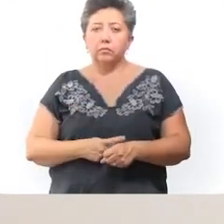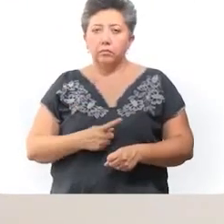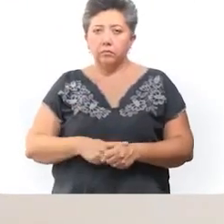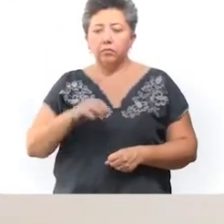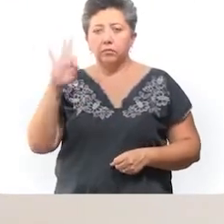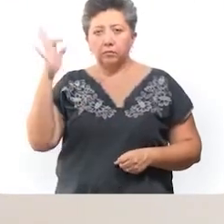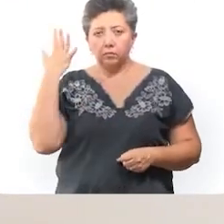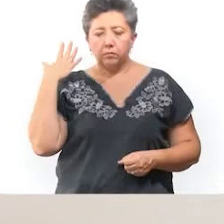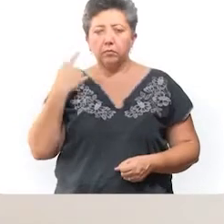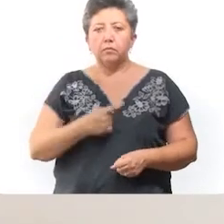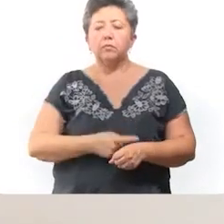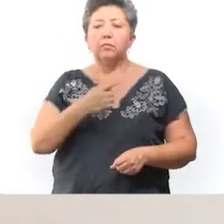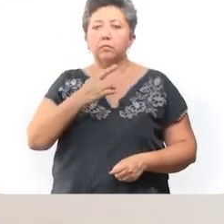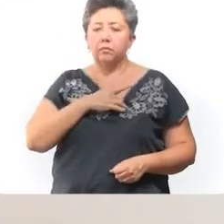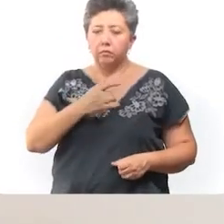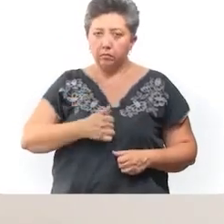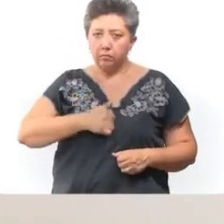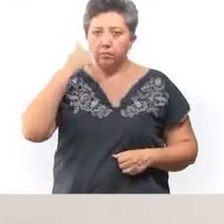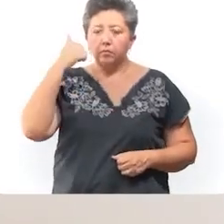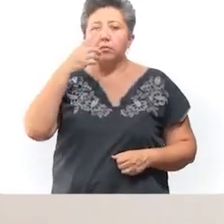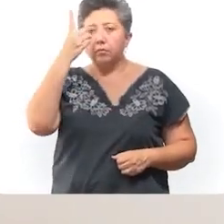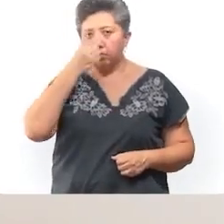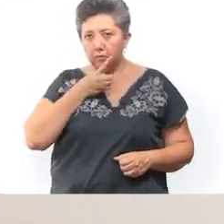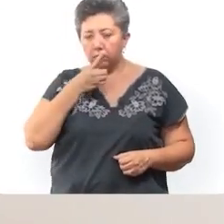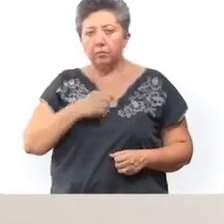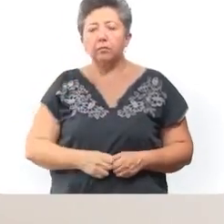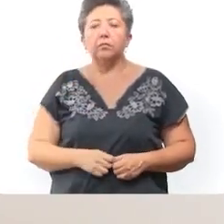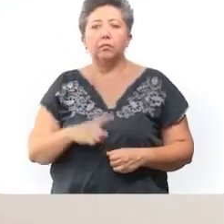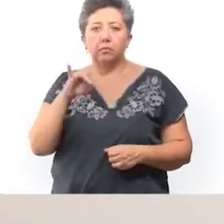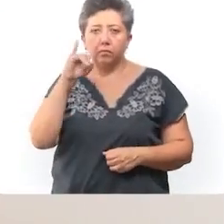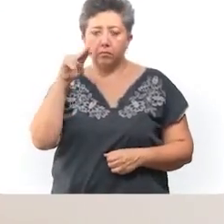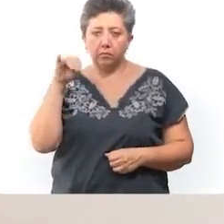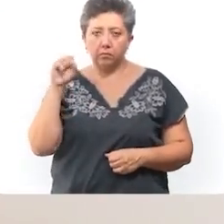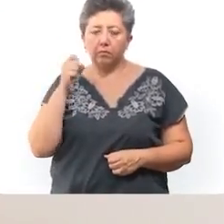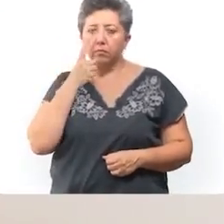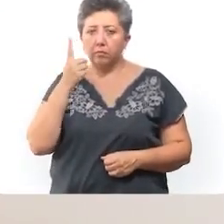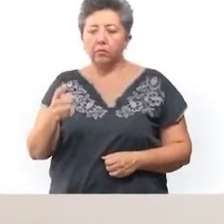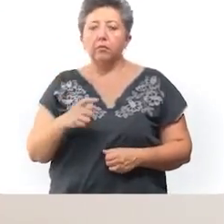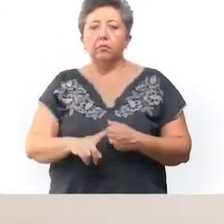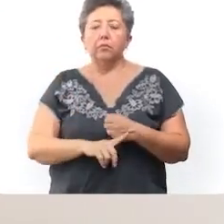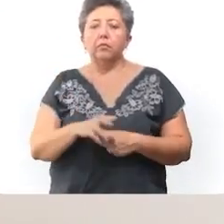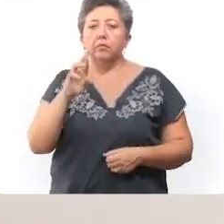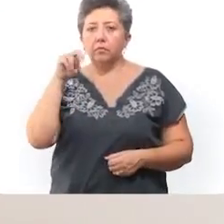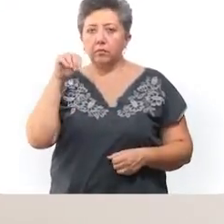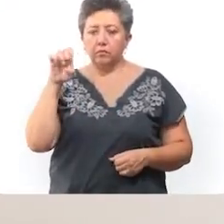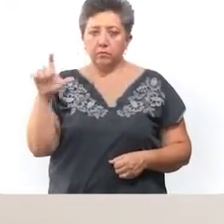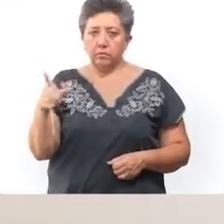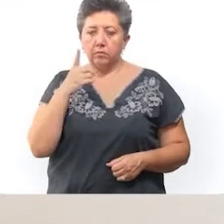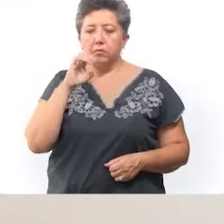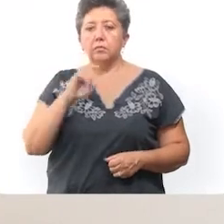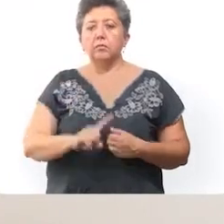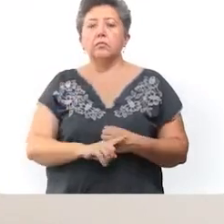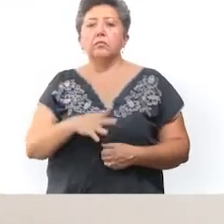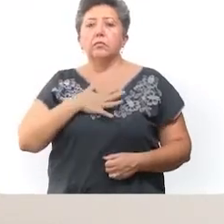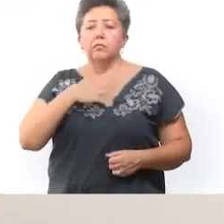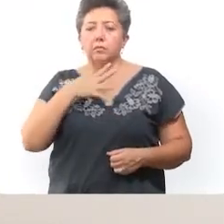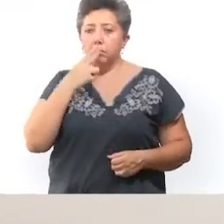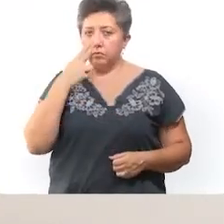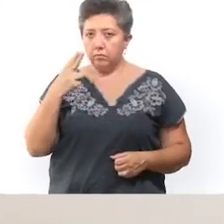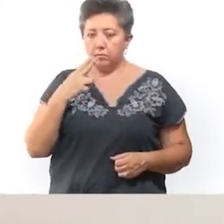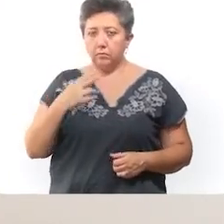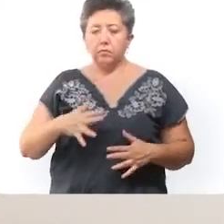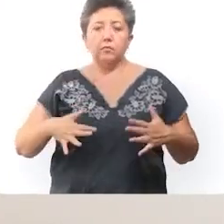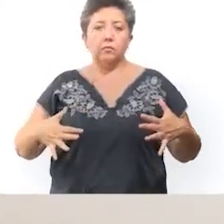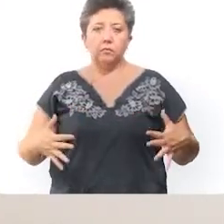principales enfermedades fueron hipertensión arterial, diabetes, inmunosupresión, insuficiencia renal crónica, EPOC, tabaquismo